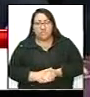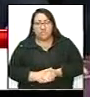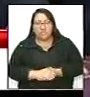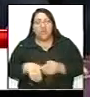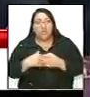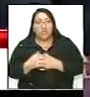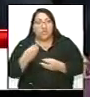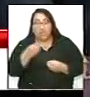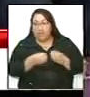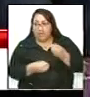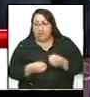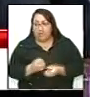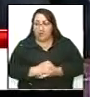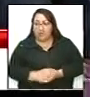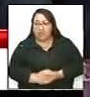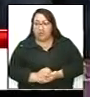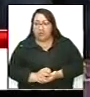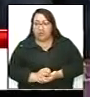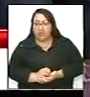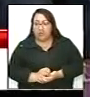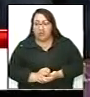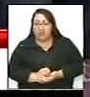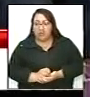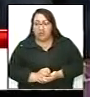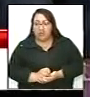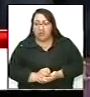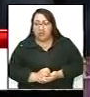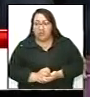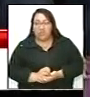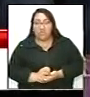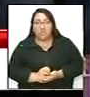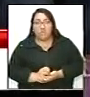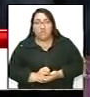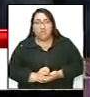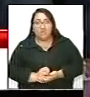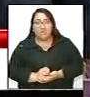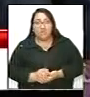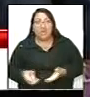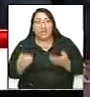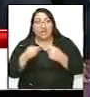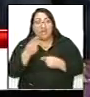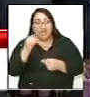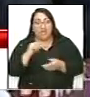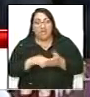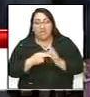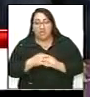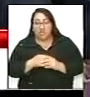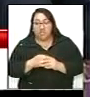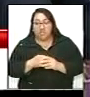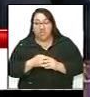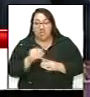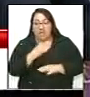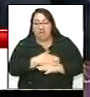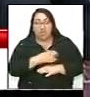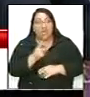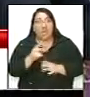todos los aportes y observaciones que se han hecho a esta iniciativa, que primigeniamente fue la Defensoría